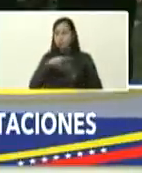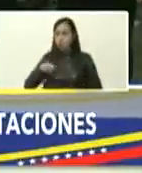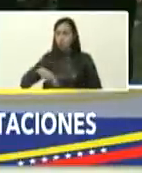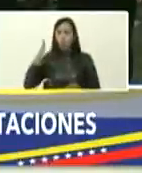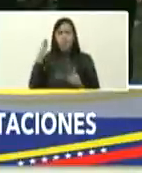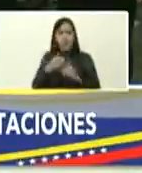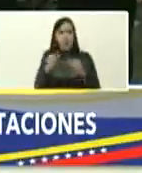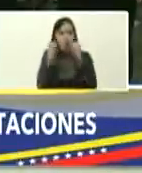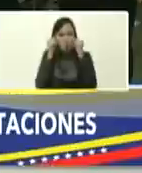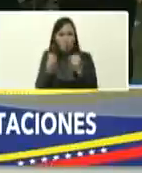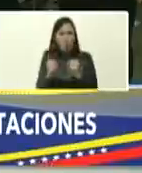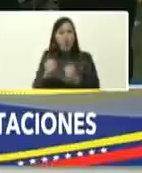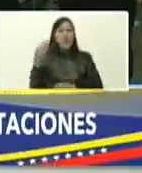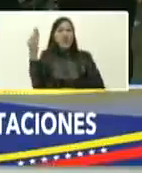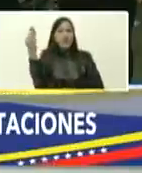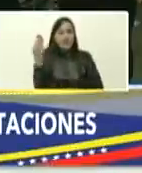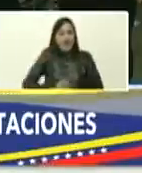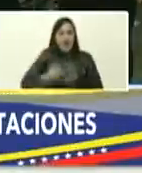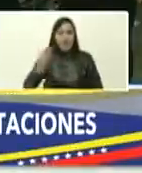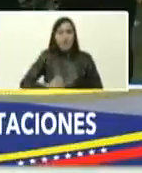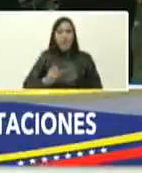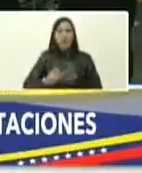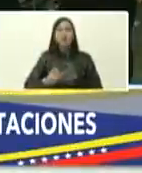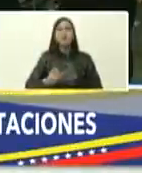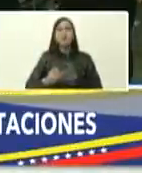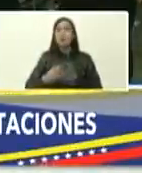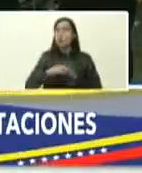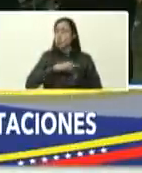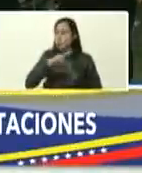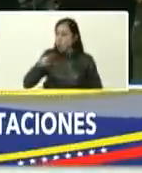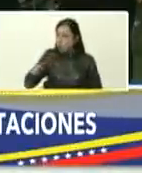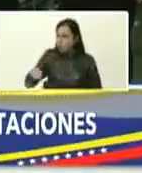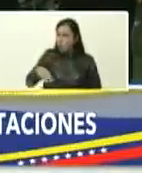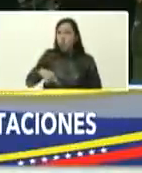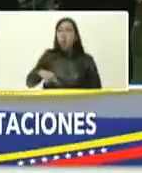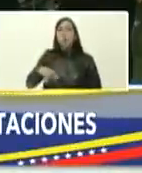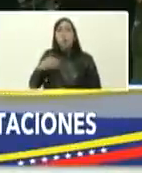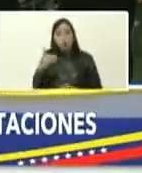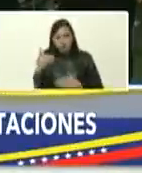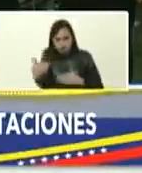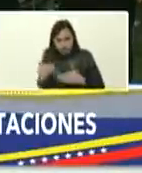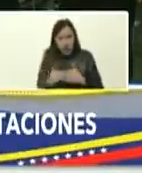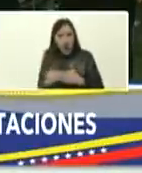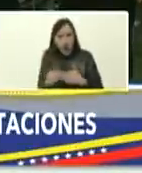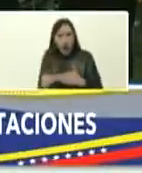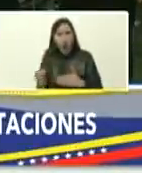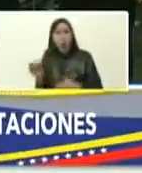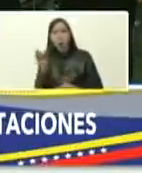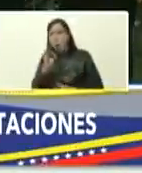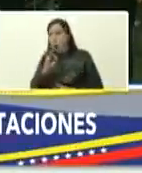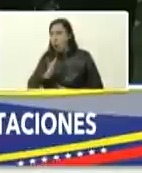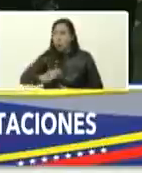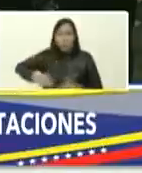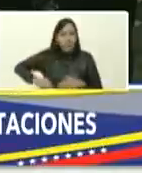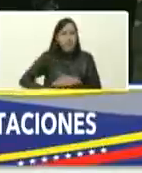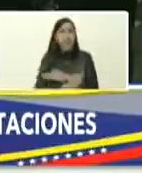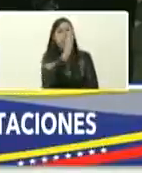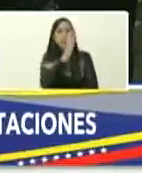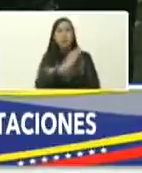duras, siempre o nos acercamos en el filito o pasamos de largo.